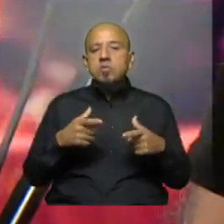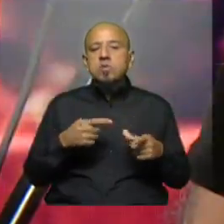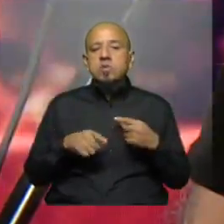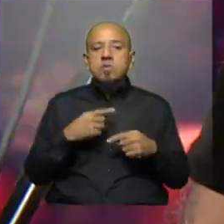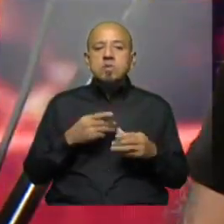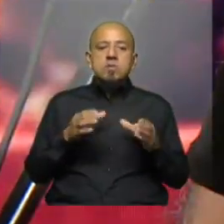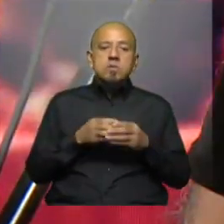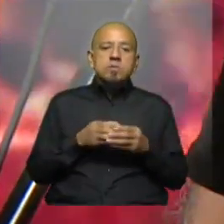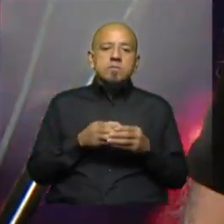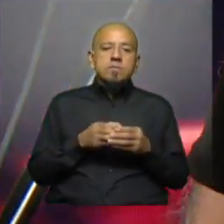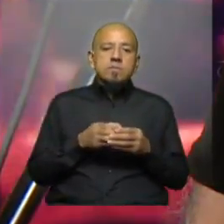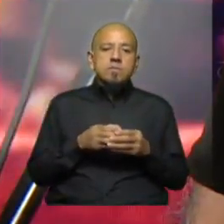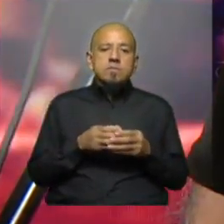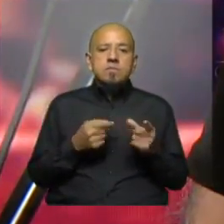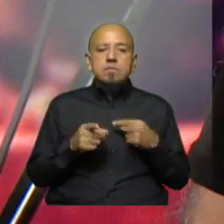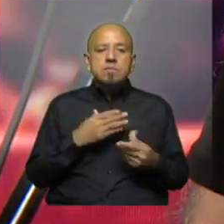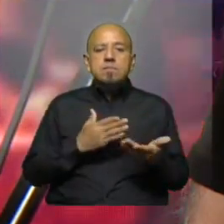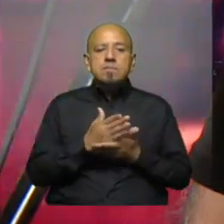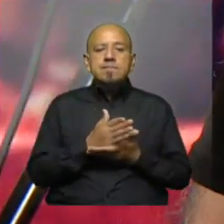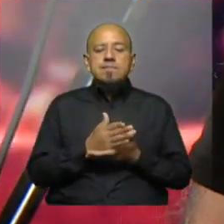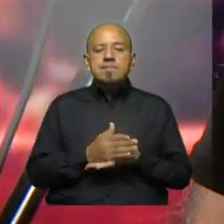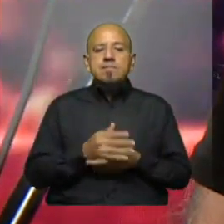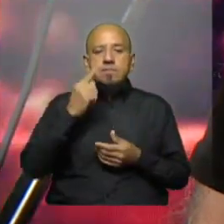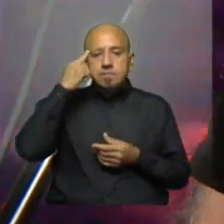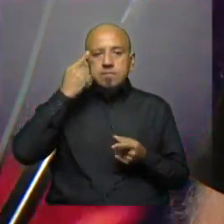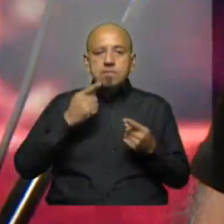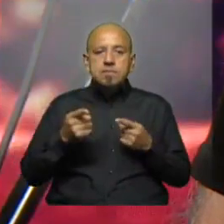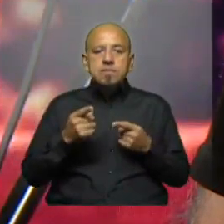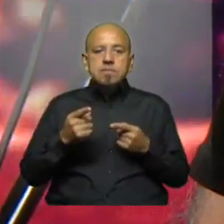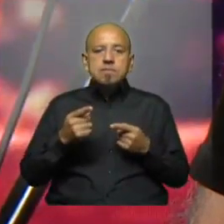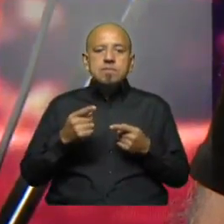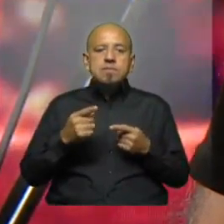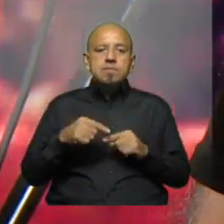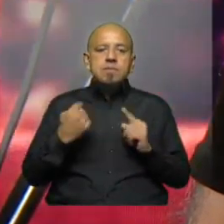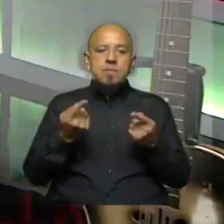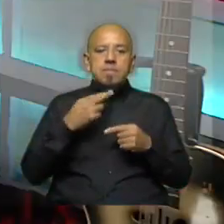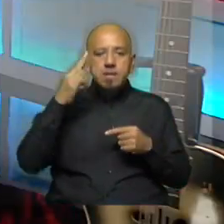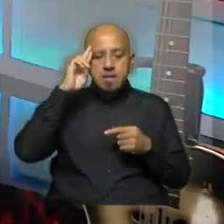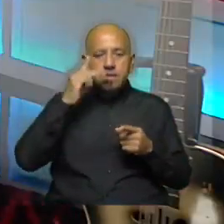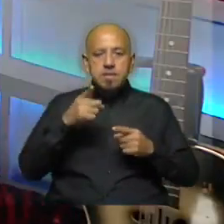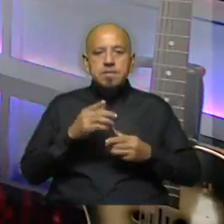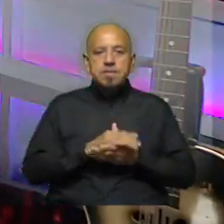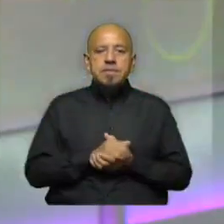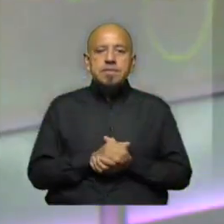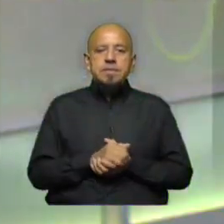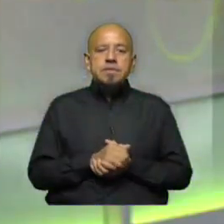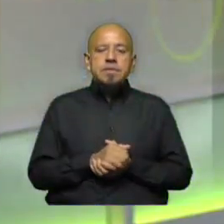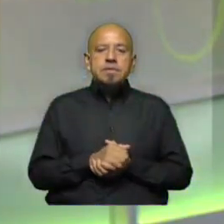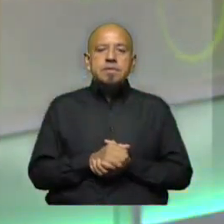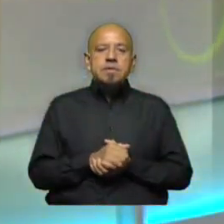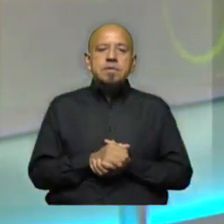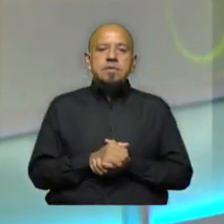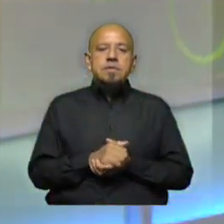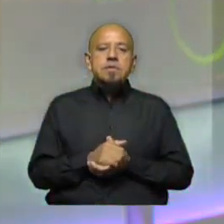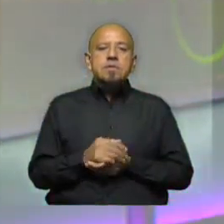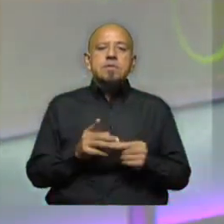grupal y siempre se piensa y se lleva adelante y siempre con mucho respeto. Bueno. ¿Alguna puesta en escena especial